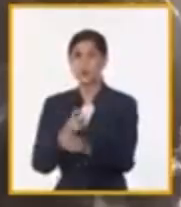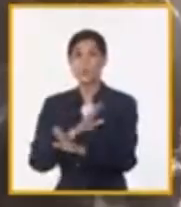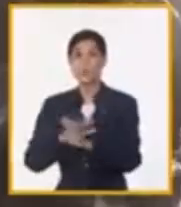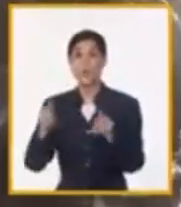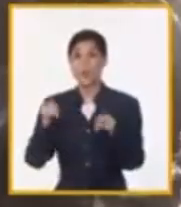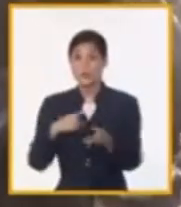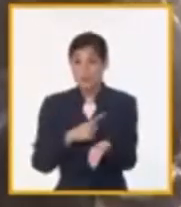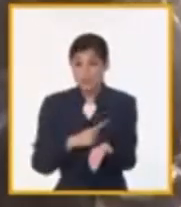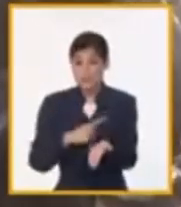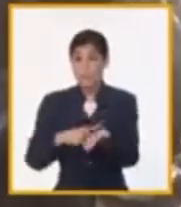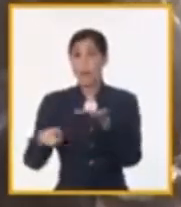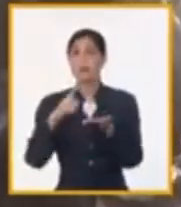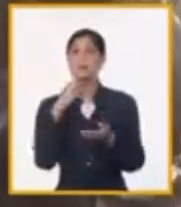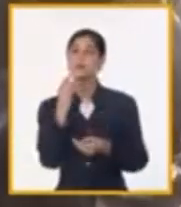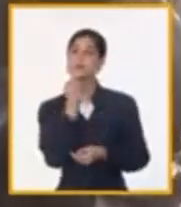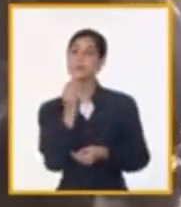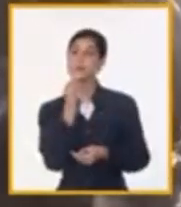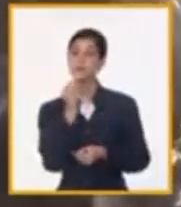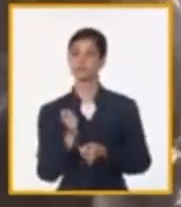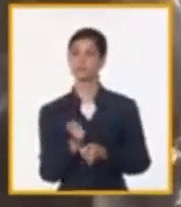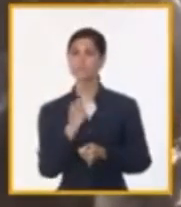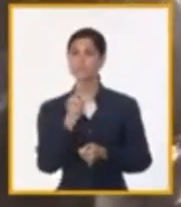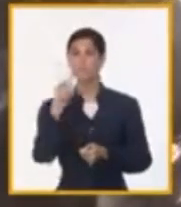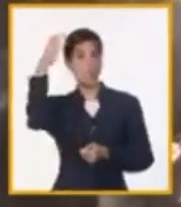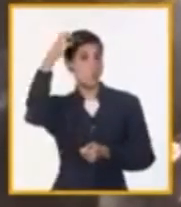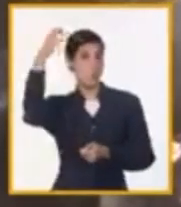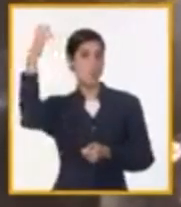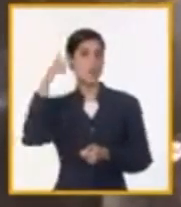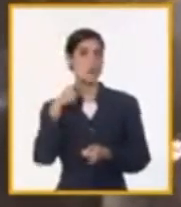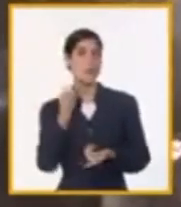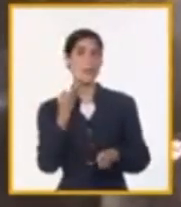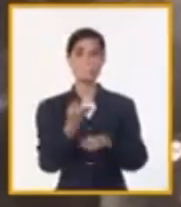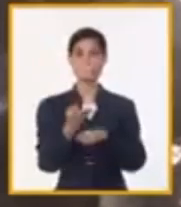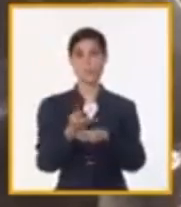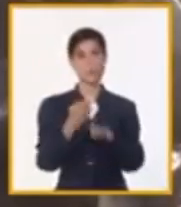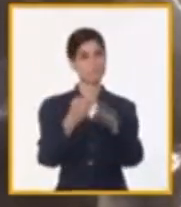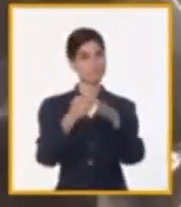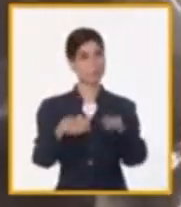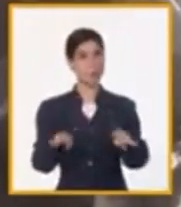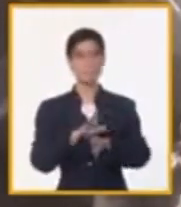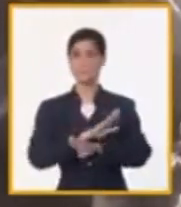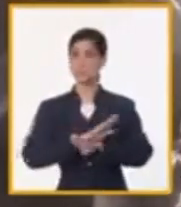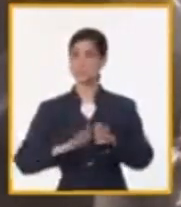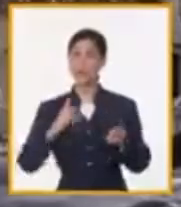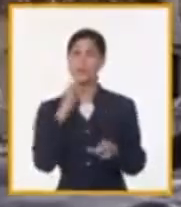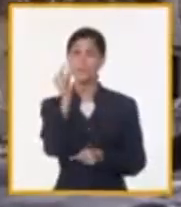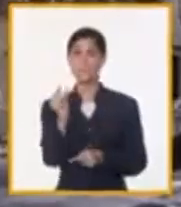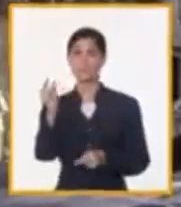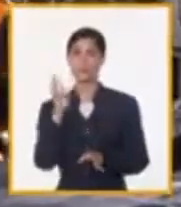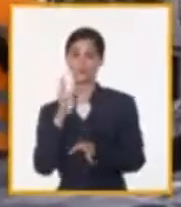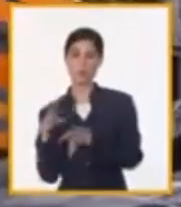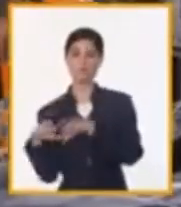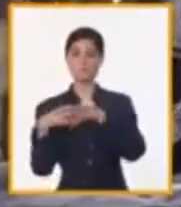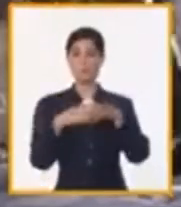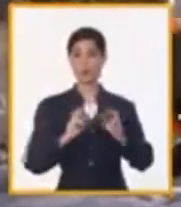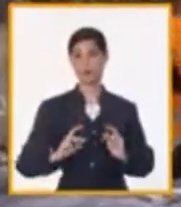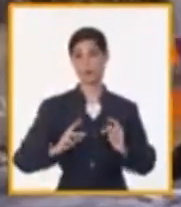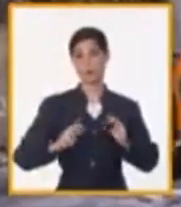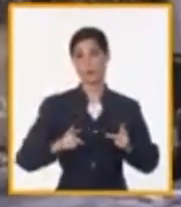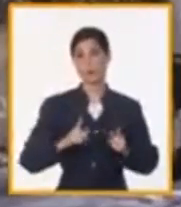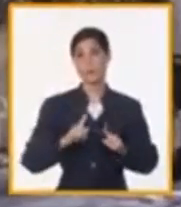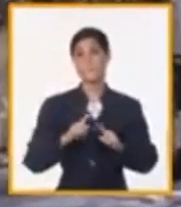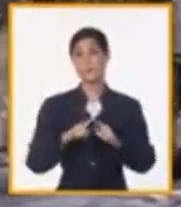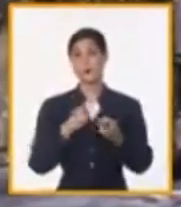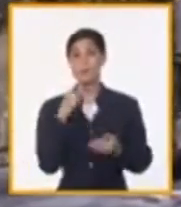israelí donde el gobierno prometió restablecer la calma para permitir el regreso de los miles de habitantes desplazados por los disparos del movimiento